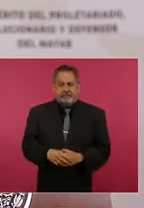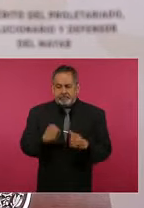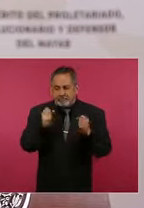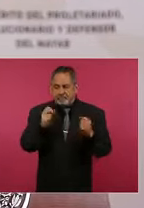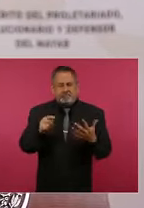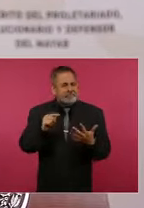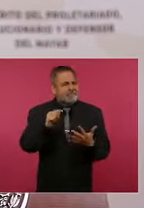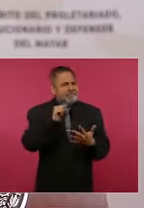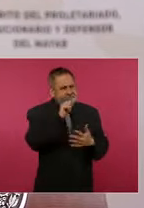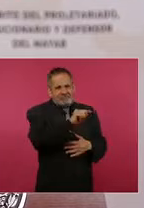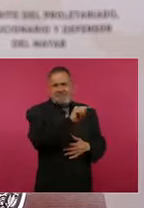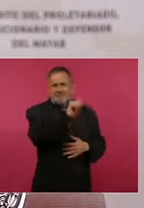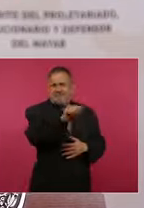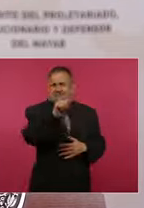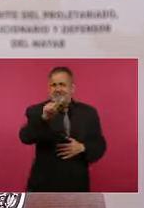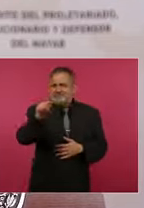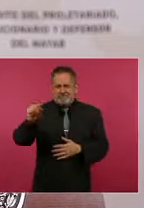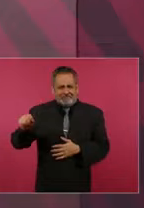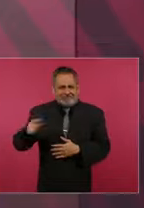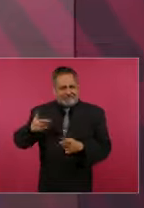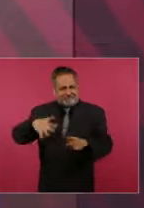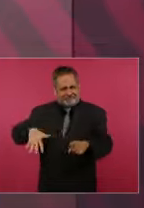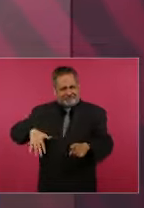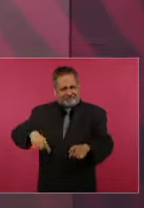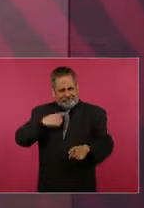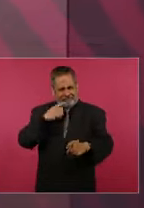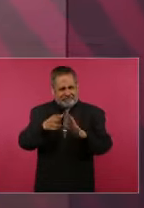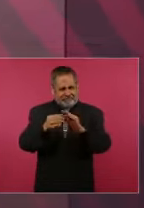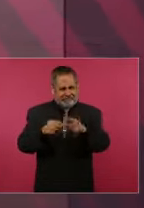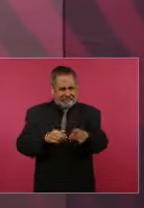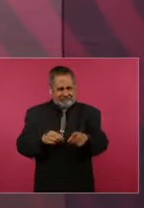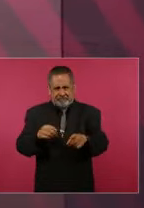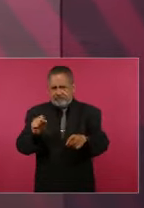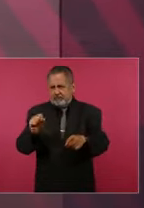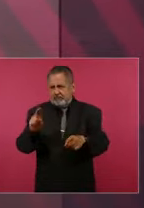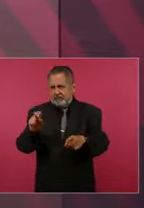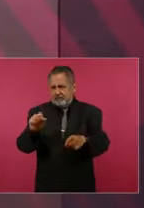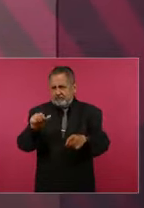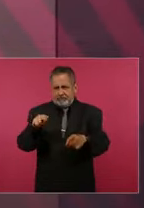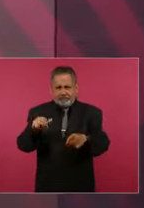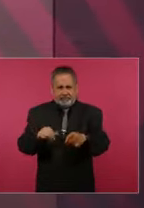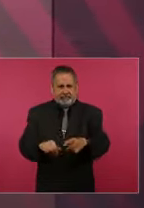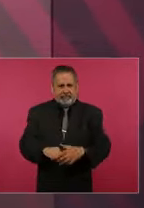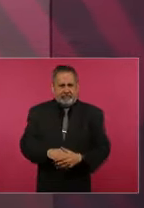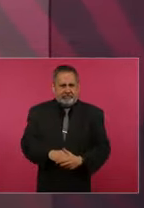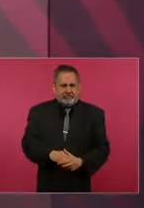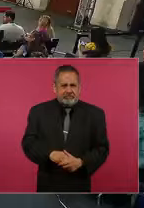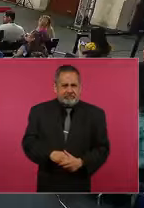muchos otros. Esto que mencionaba Susana.